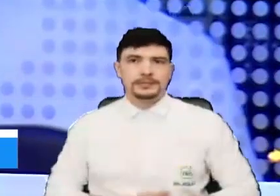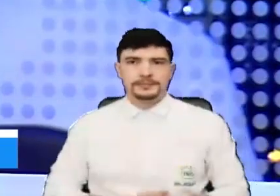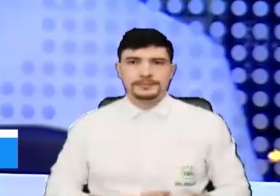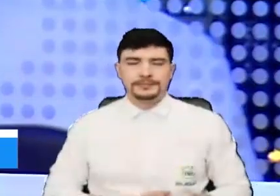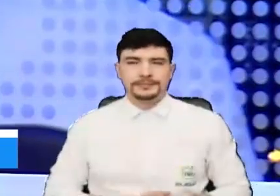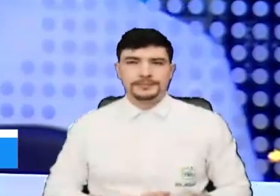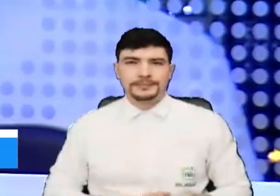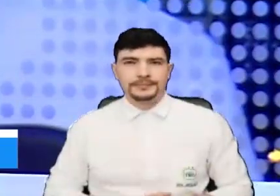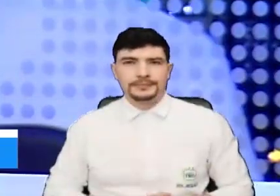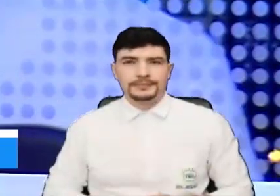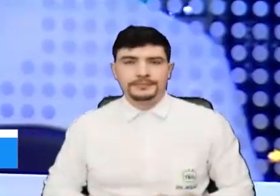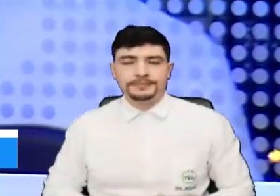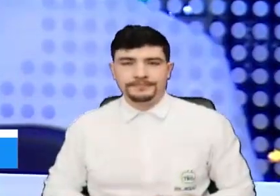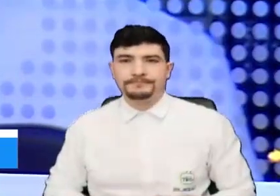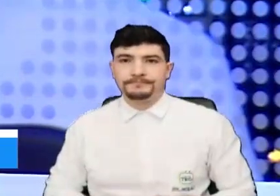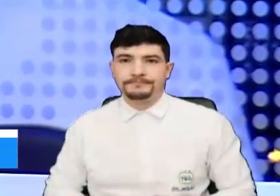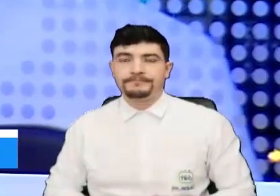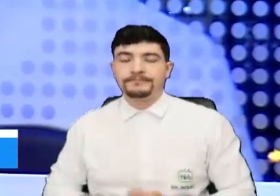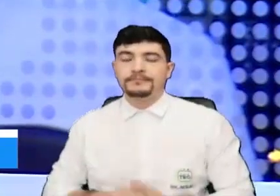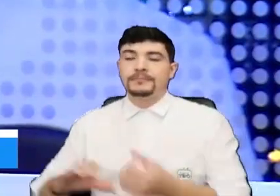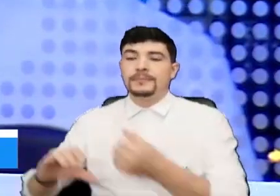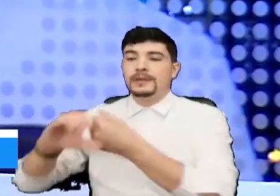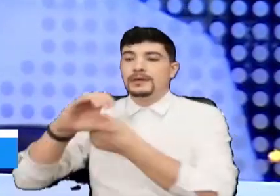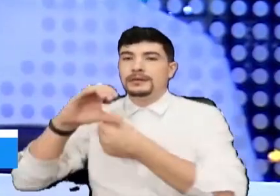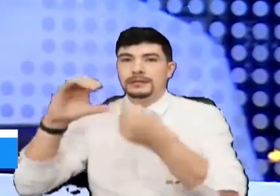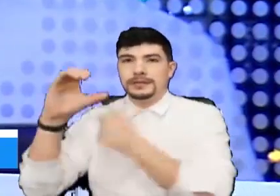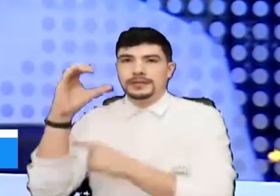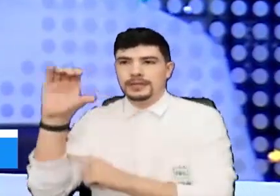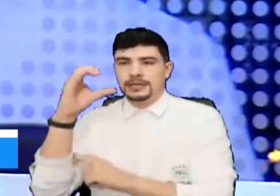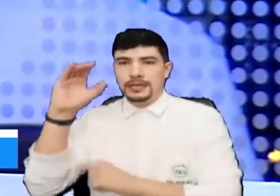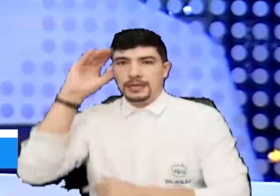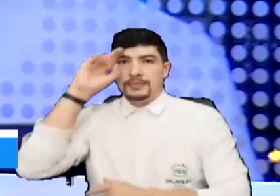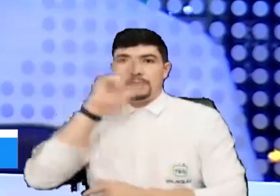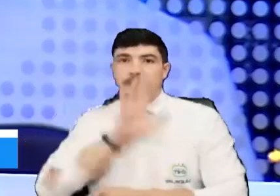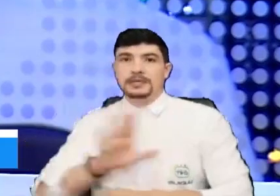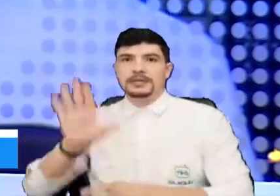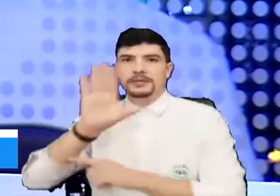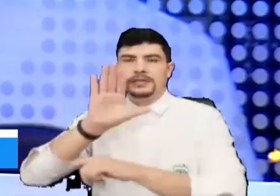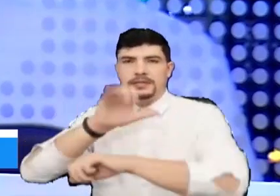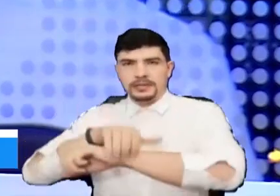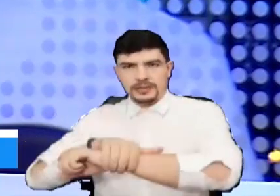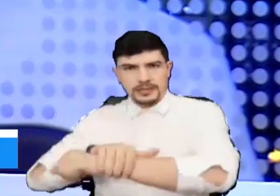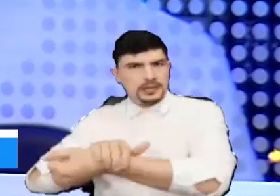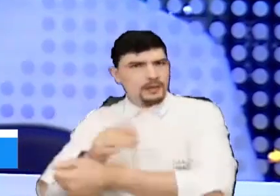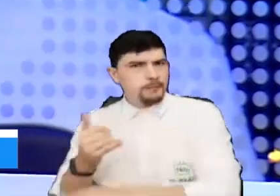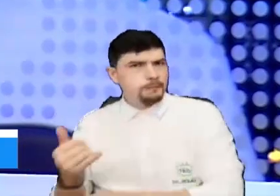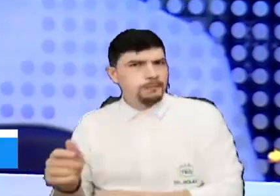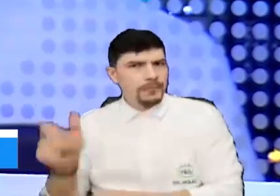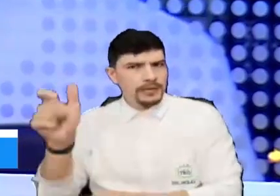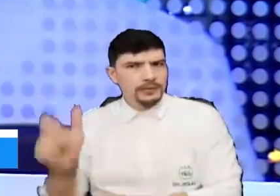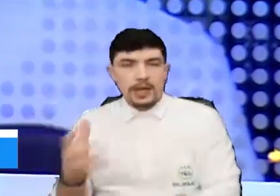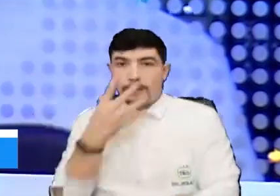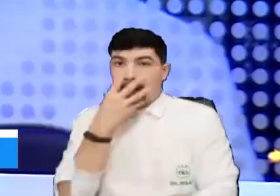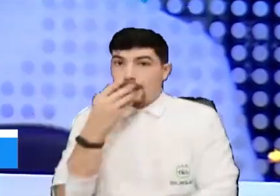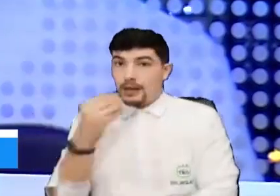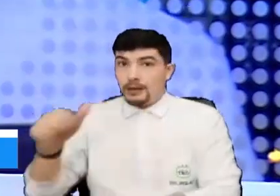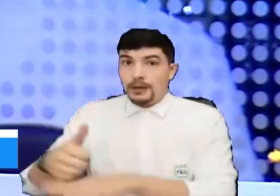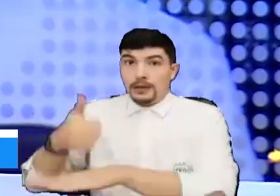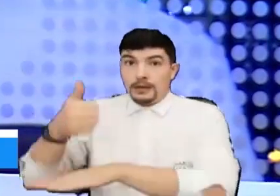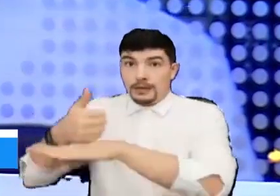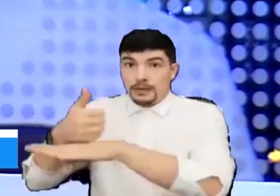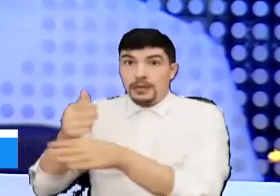Mientras tanto, en Cúcuta, la Policía Metropolitana capturó a otro presunto integrante de la banda delincuencial Los Tren de